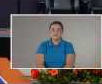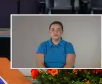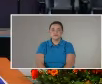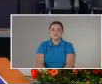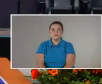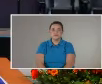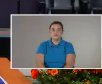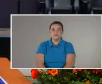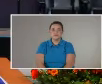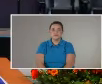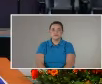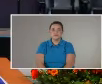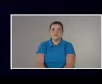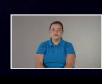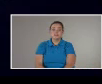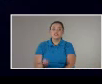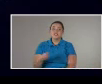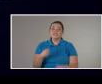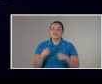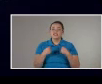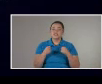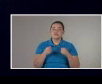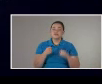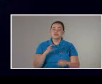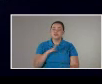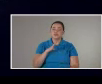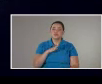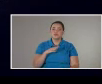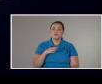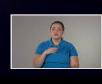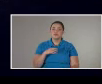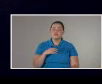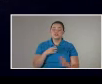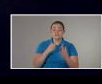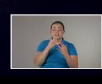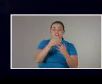Si nos tocó atravesar el valle de lágrimas, hermano. Mire esto.